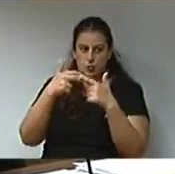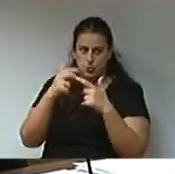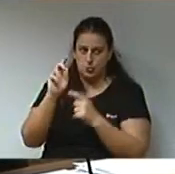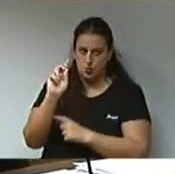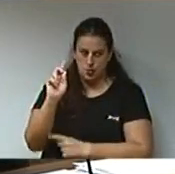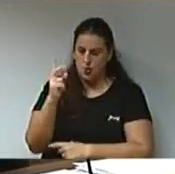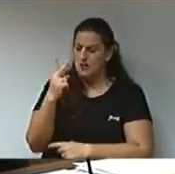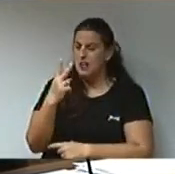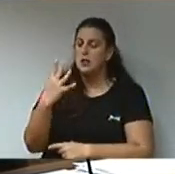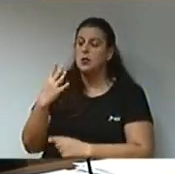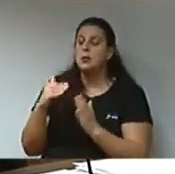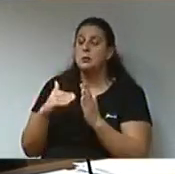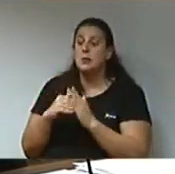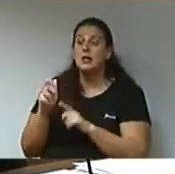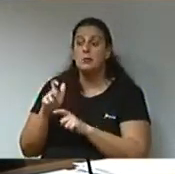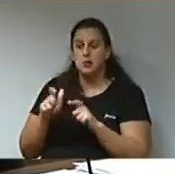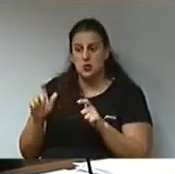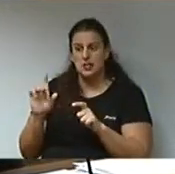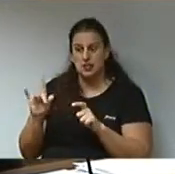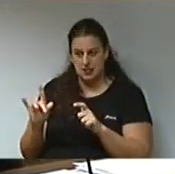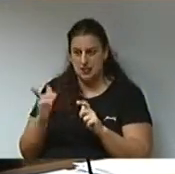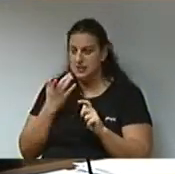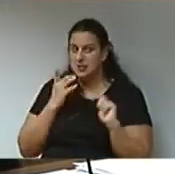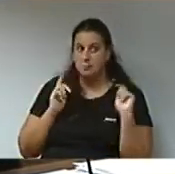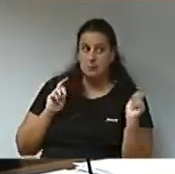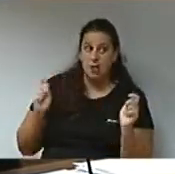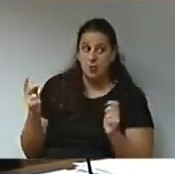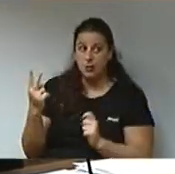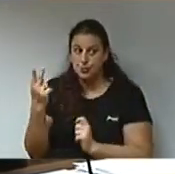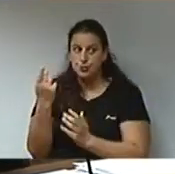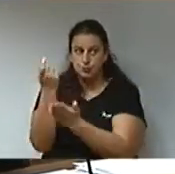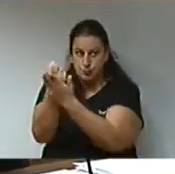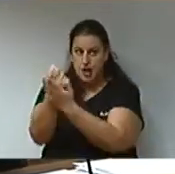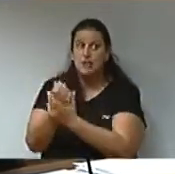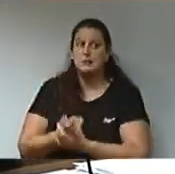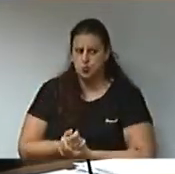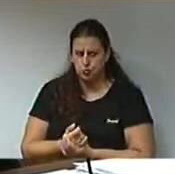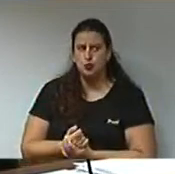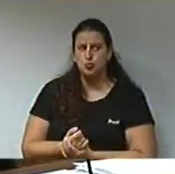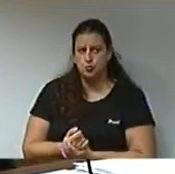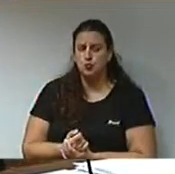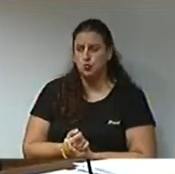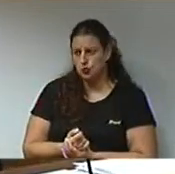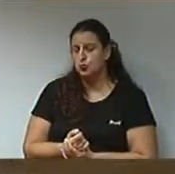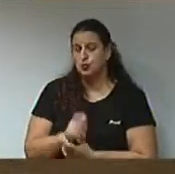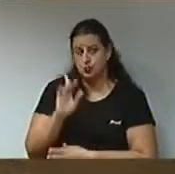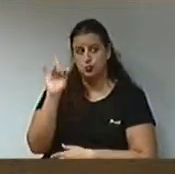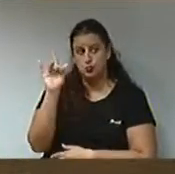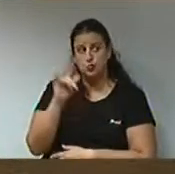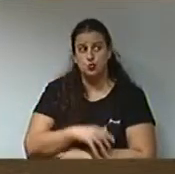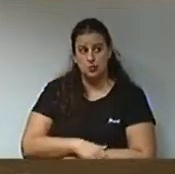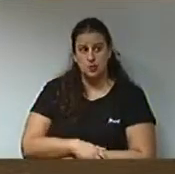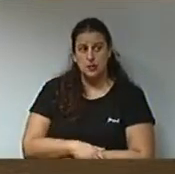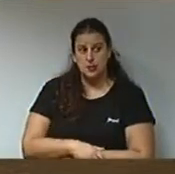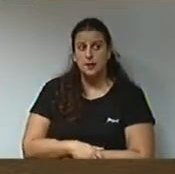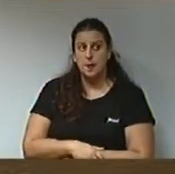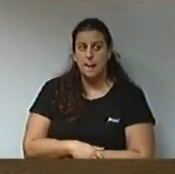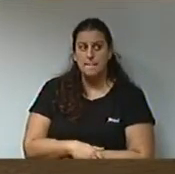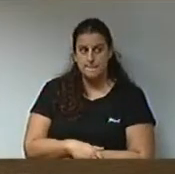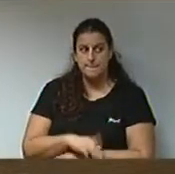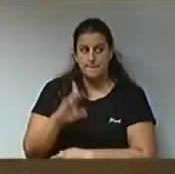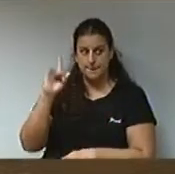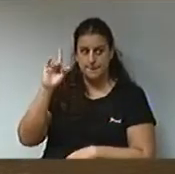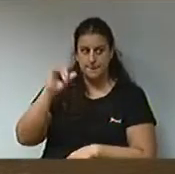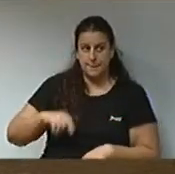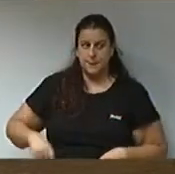ha 24.000 persones que si tot dos vegades paguen. Per tant, paguen, sí, sí, bueno, pues vale, pues si no es, vale, bueno, vale,